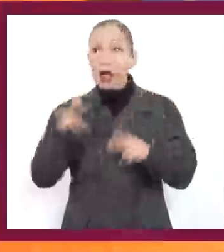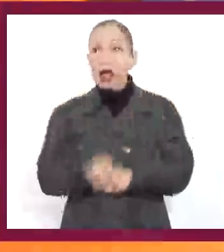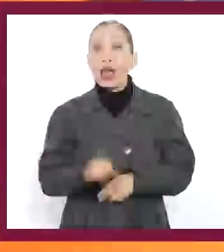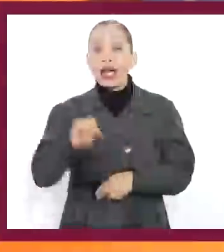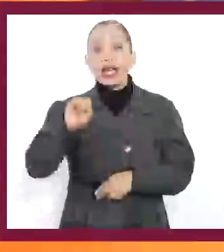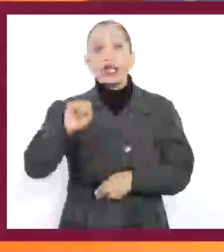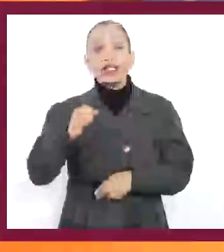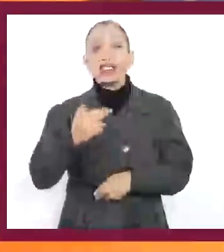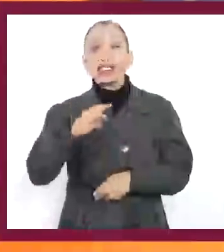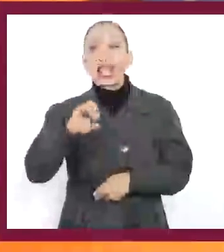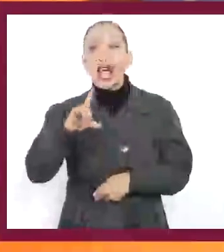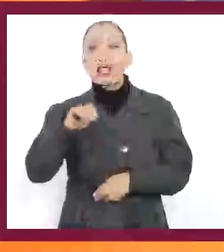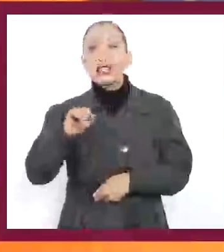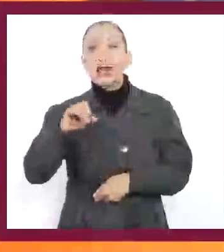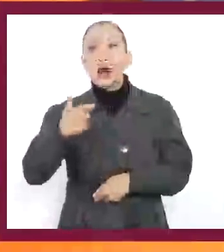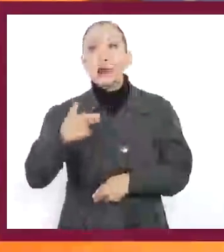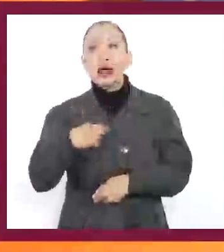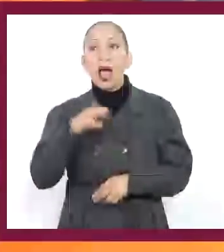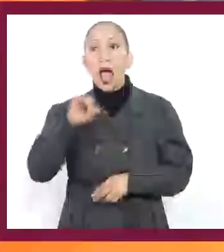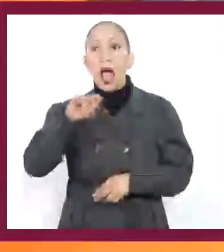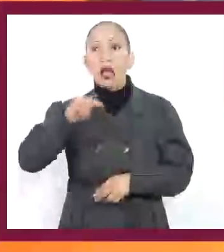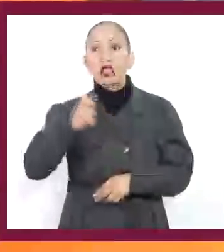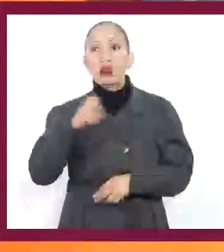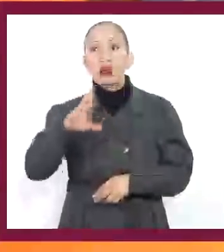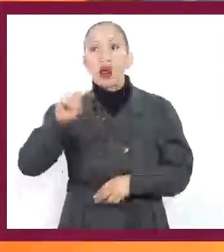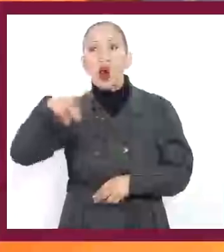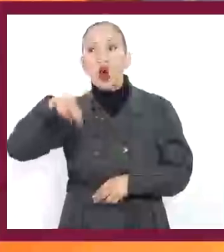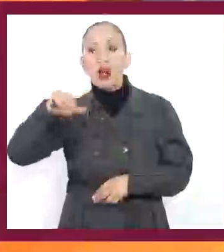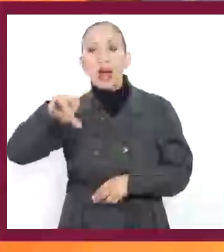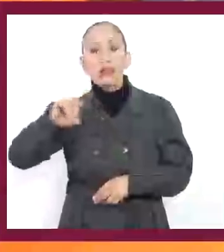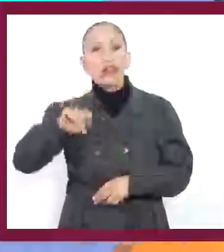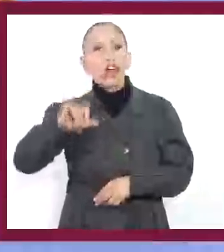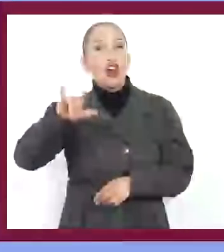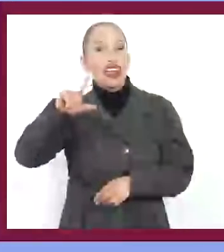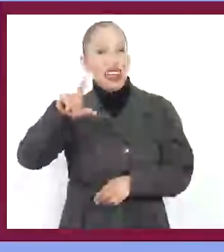Holmes, Sir Arthur Conan Doyle.